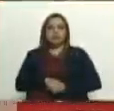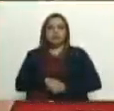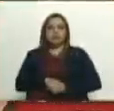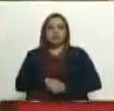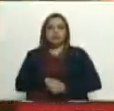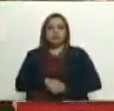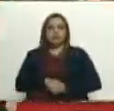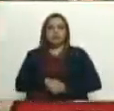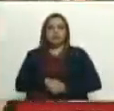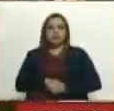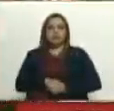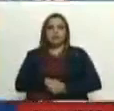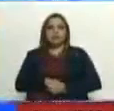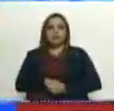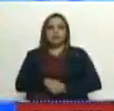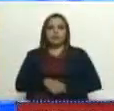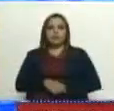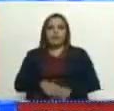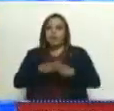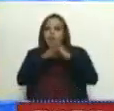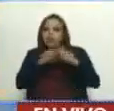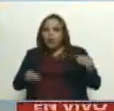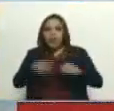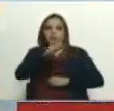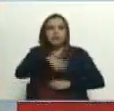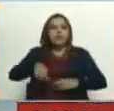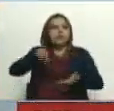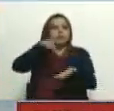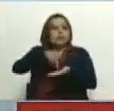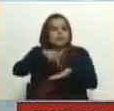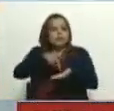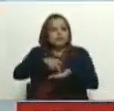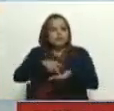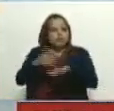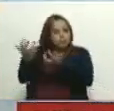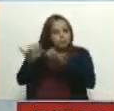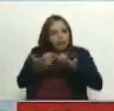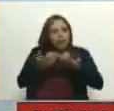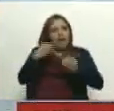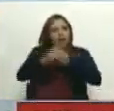Y que todos los actores se involucren.